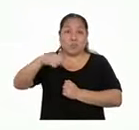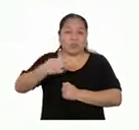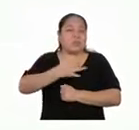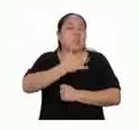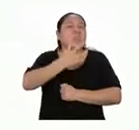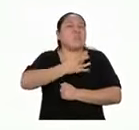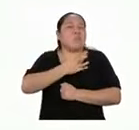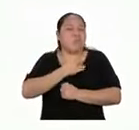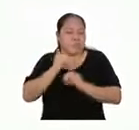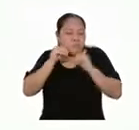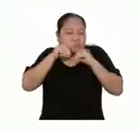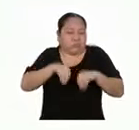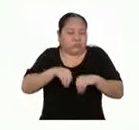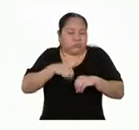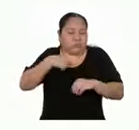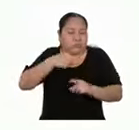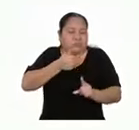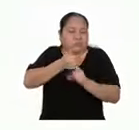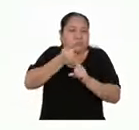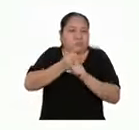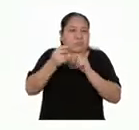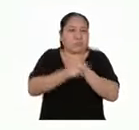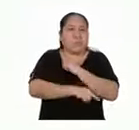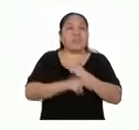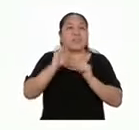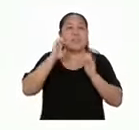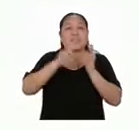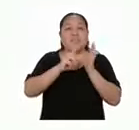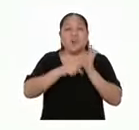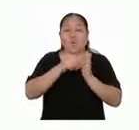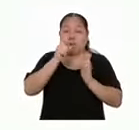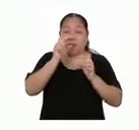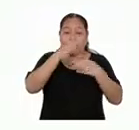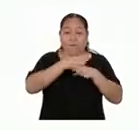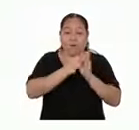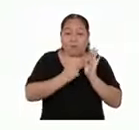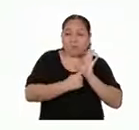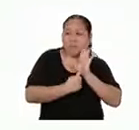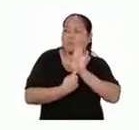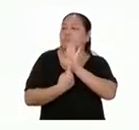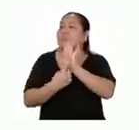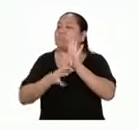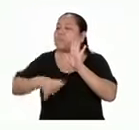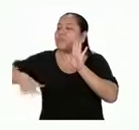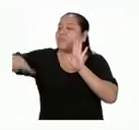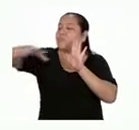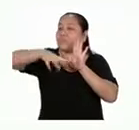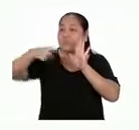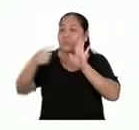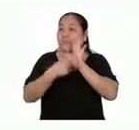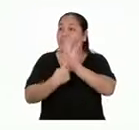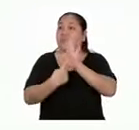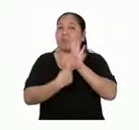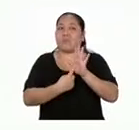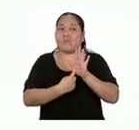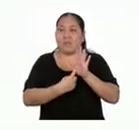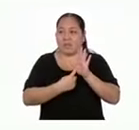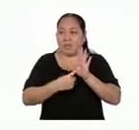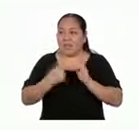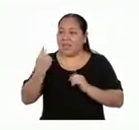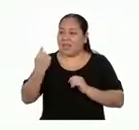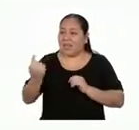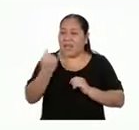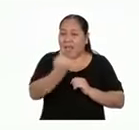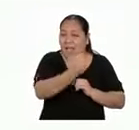existencia. Es decir, una sola forma de ser proyecta su imagen al mundo, cubriendo todos los espacios y tratando de anular la idea de que